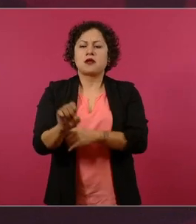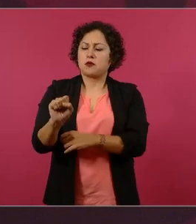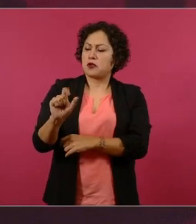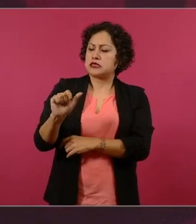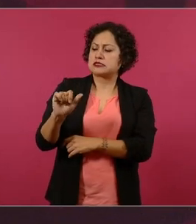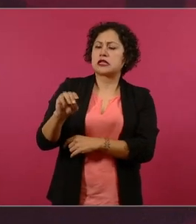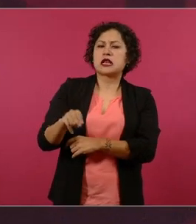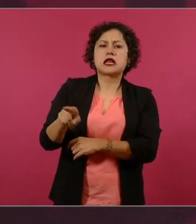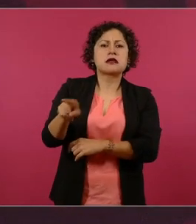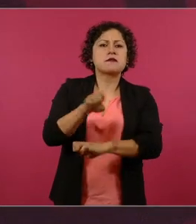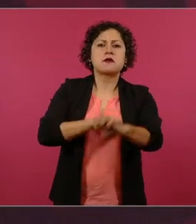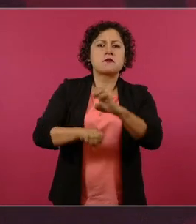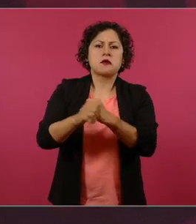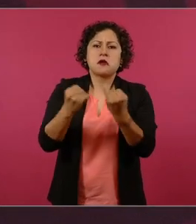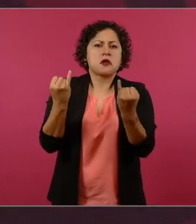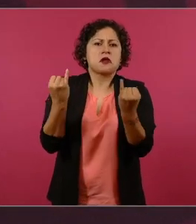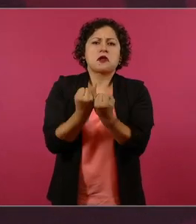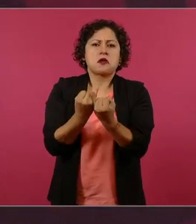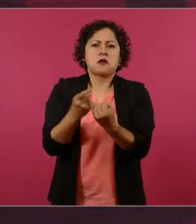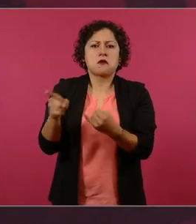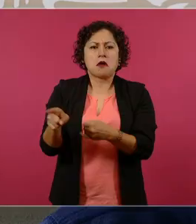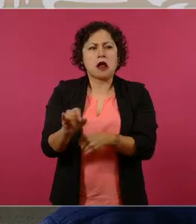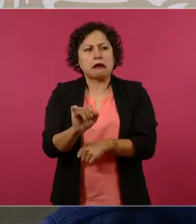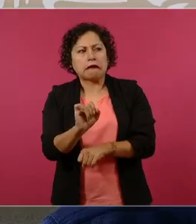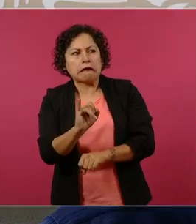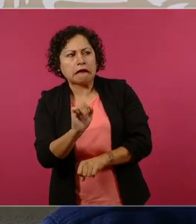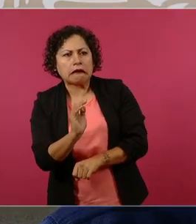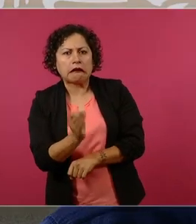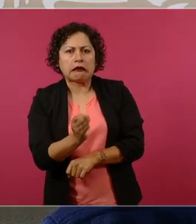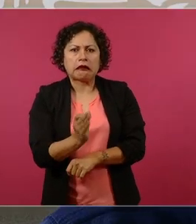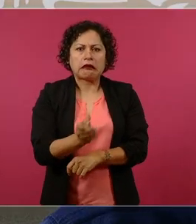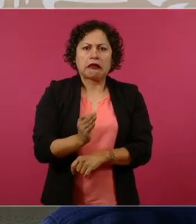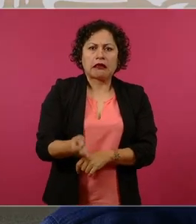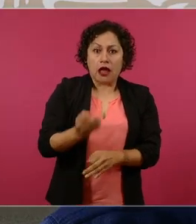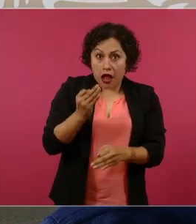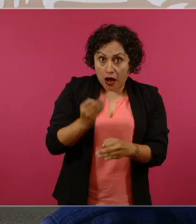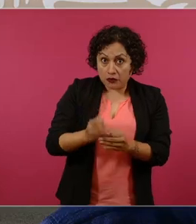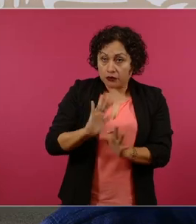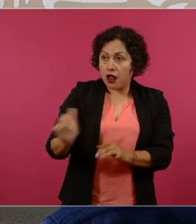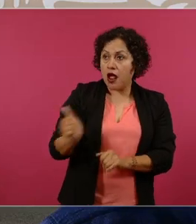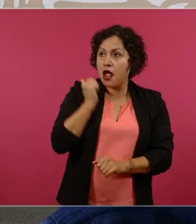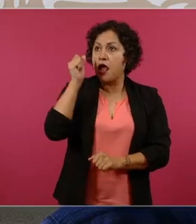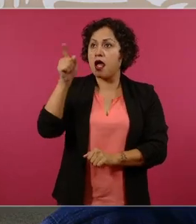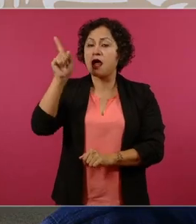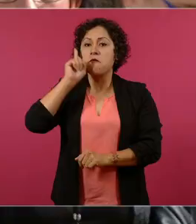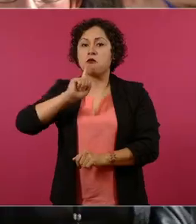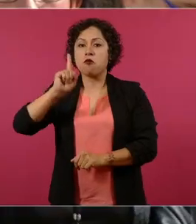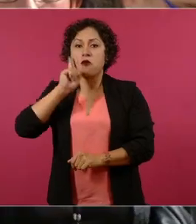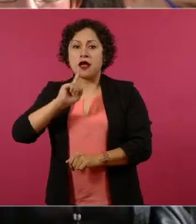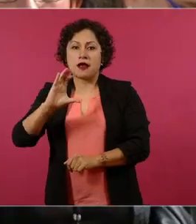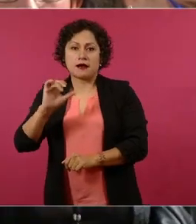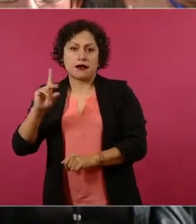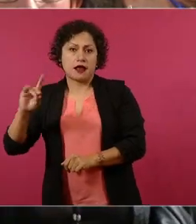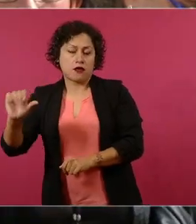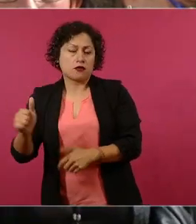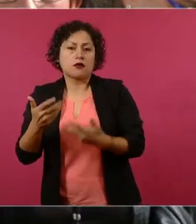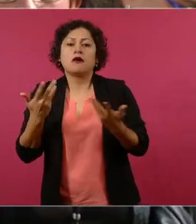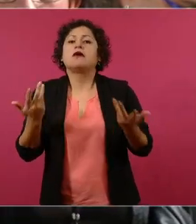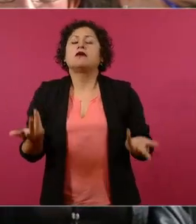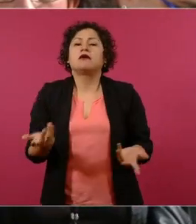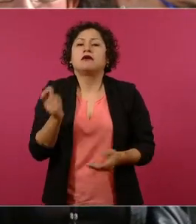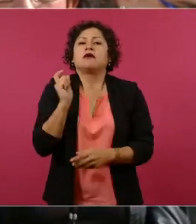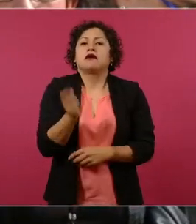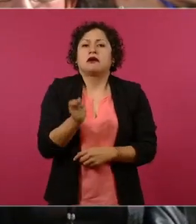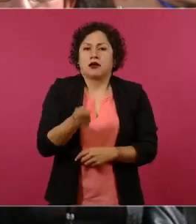vienen ya se retrató con ellos no pierden ellos van a seguir ahí usted los tenía de